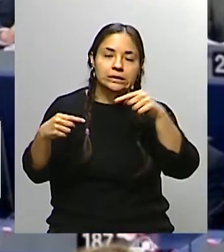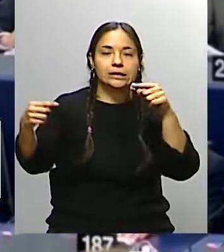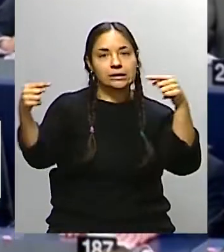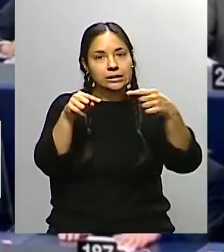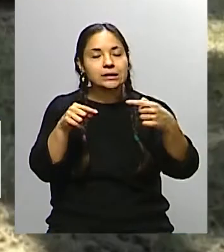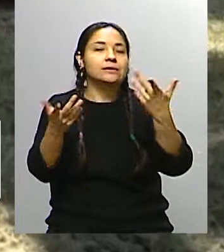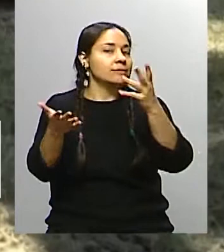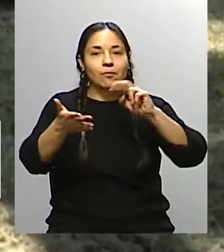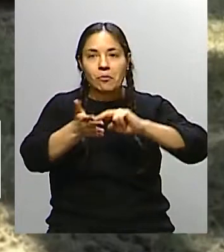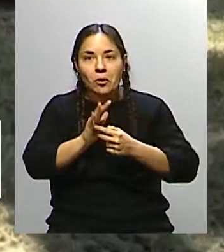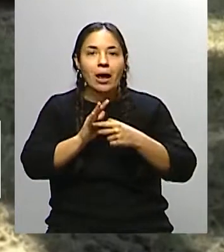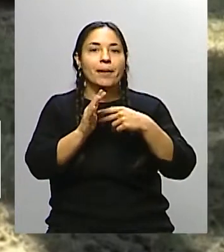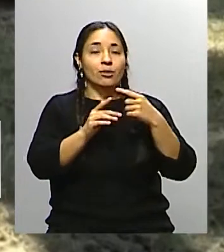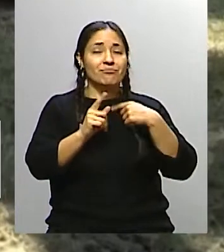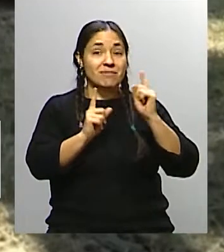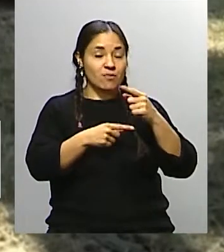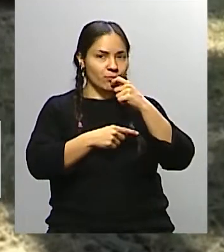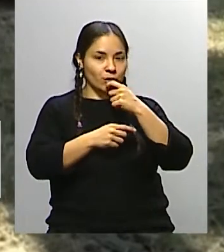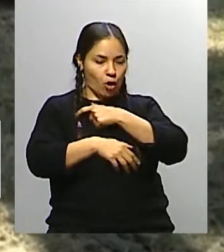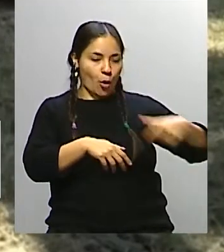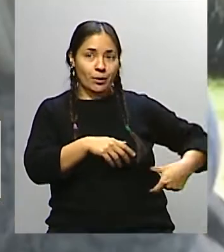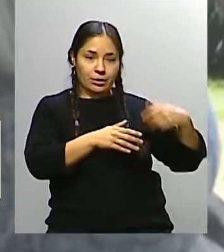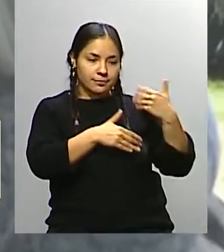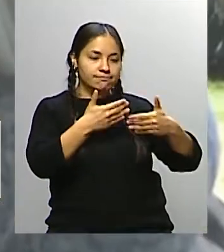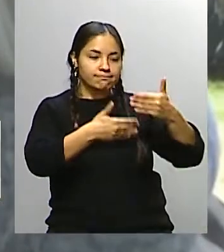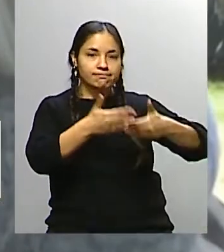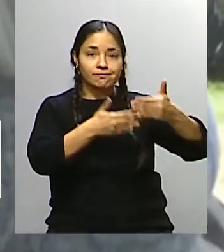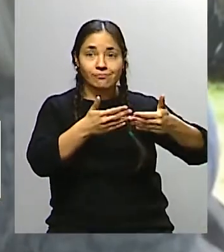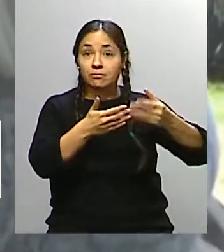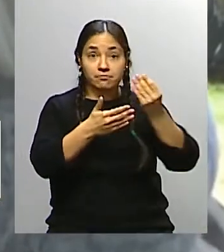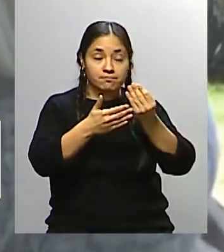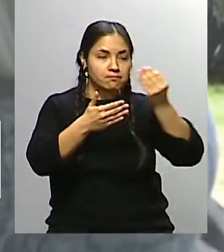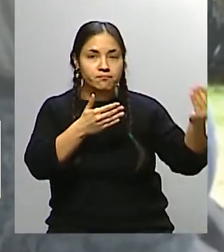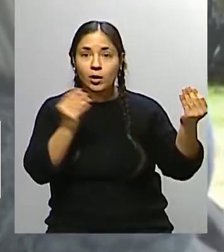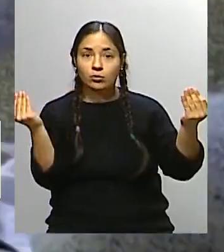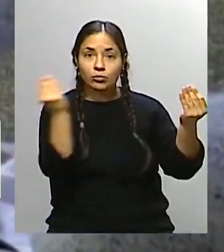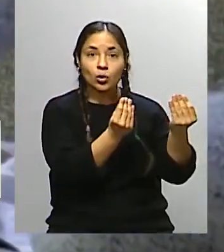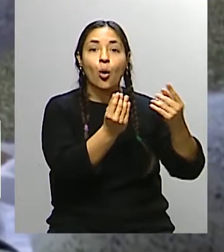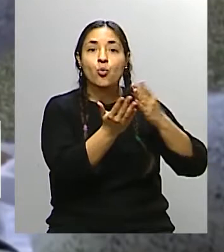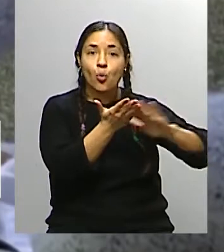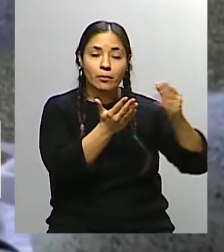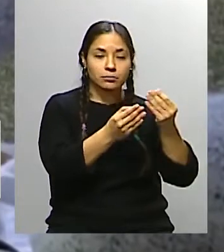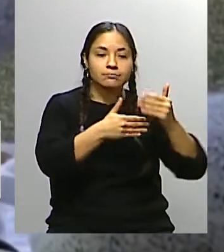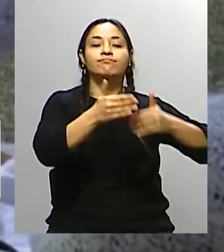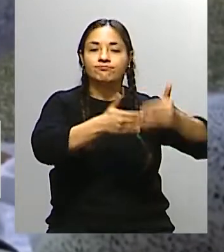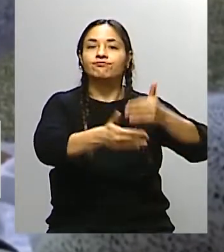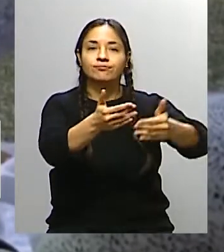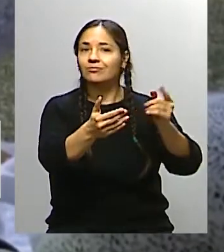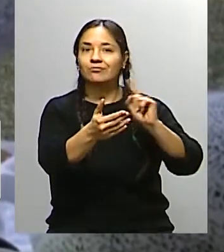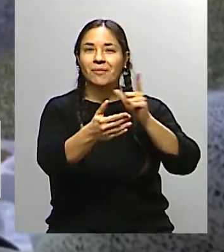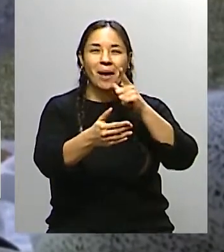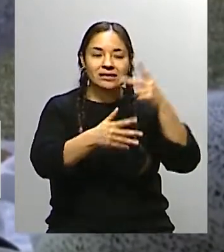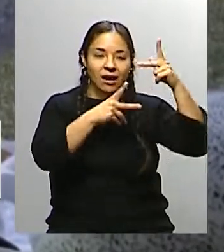o no hay un proceso de continuidad en las políticas de desarrollo. O sea, no se visibiliza esto como una proyección